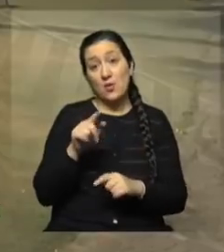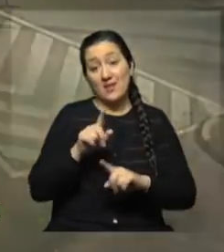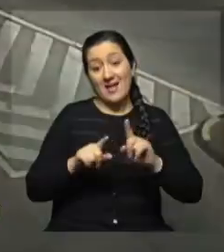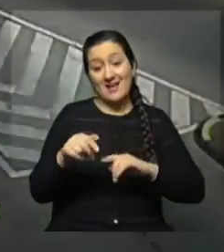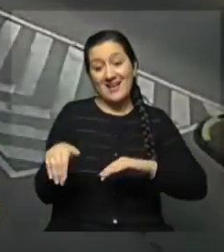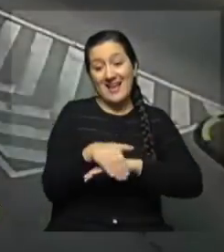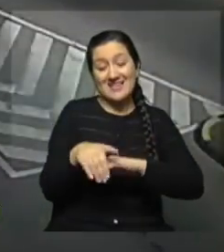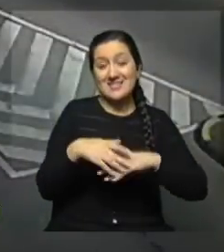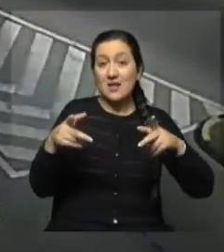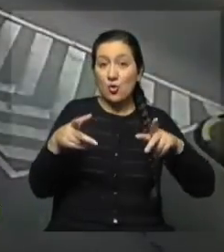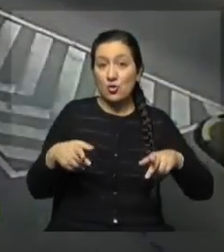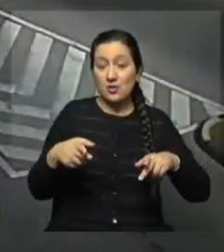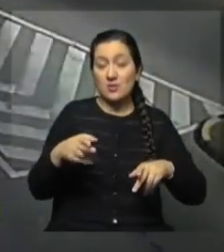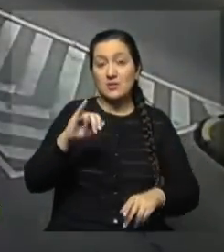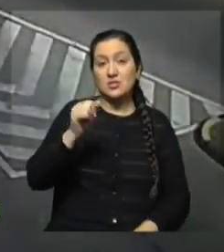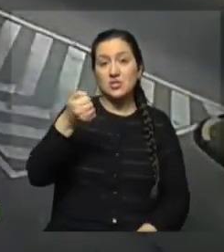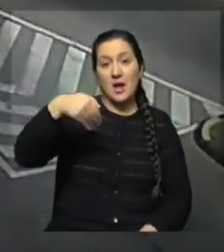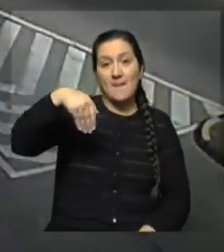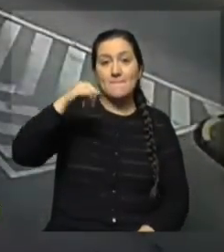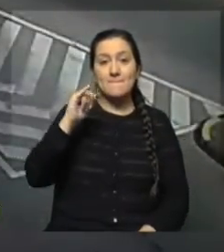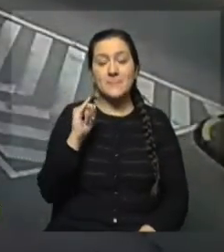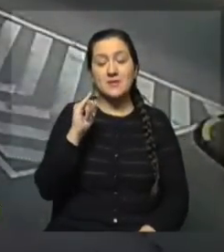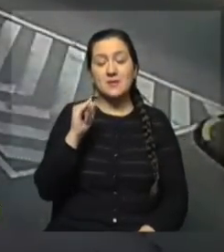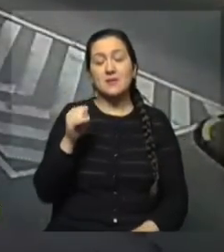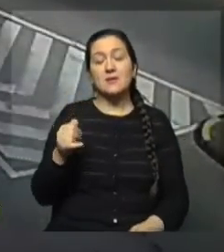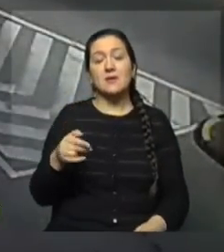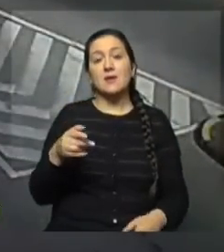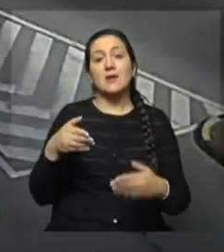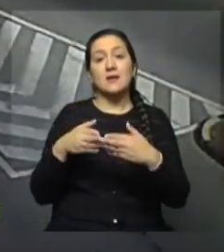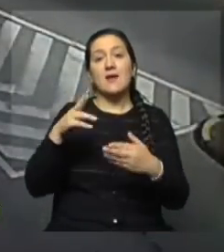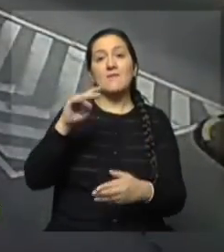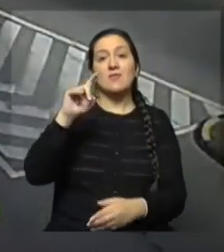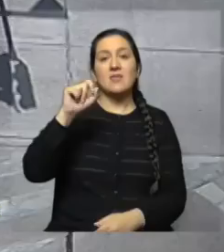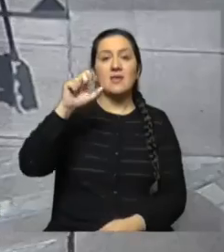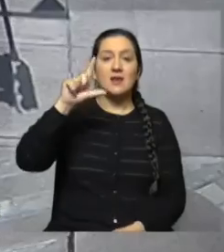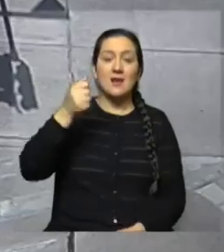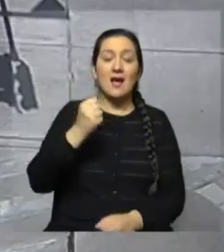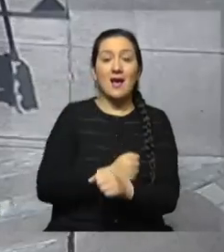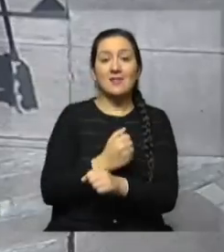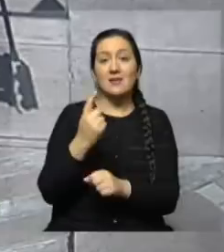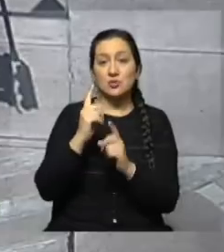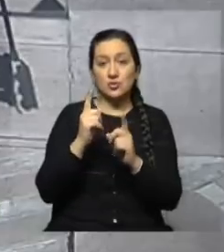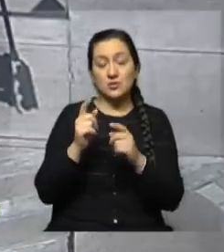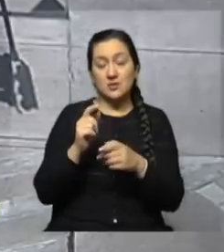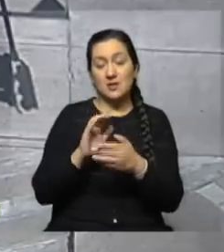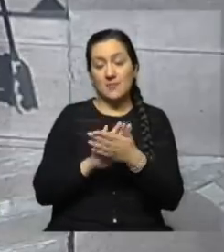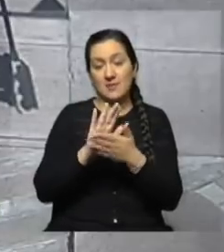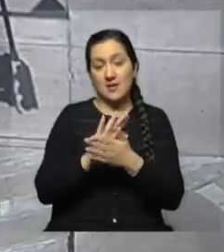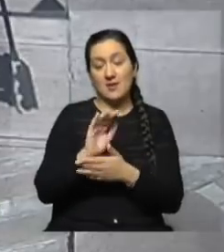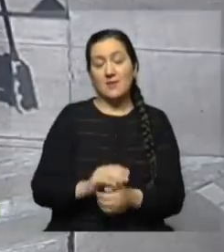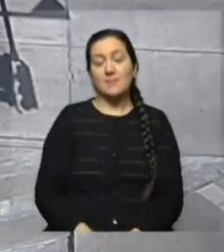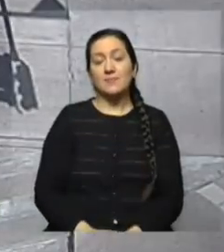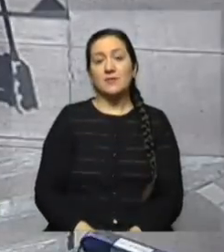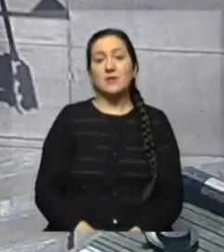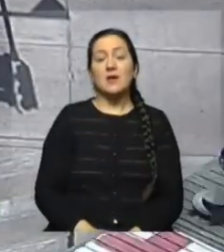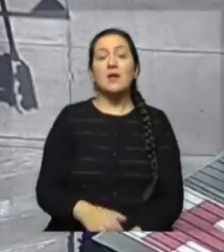que van a estar cortadas hoy Francisco yanville entre Feliciano Rodríguez y capitán Videla hasta las 11 de la mañana por trabajos de grúa ese vídeo 10 entre